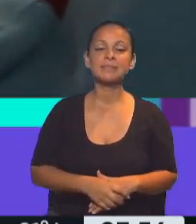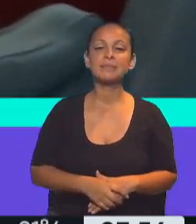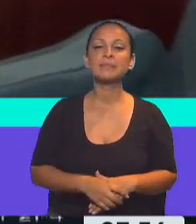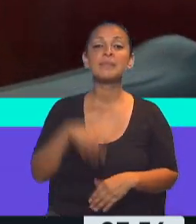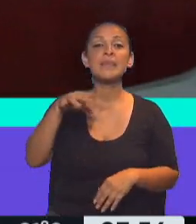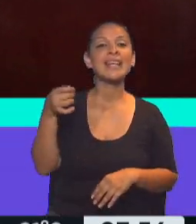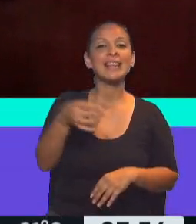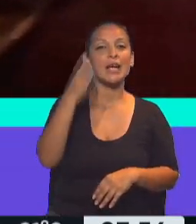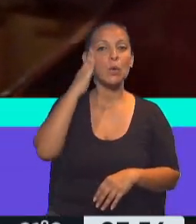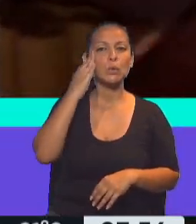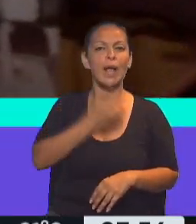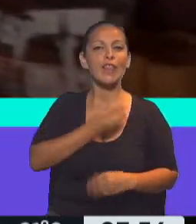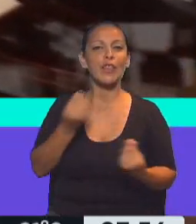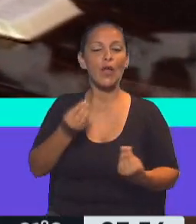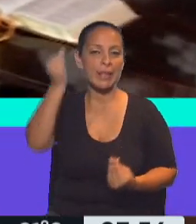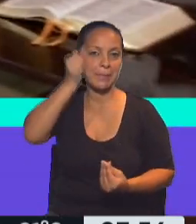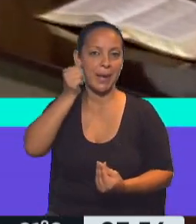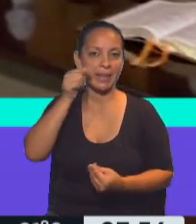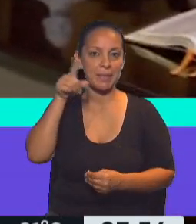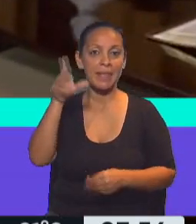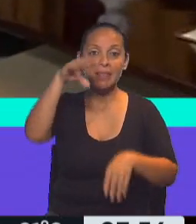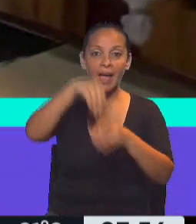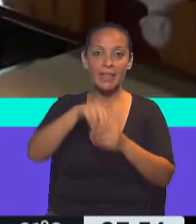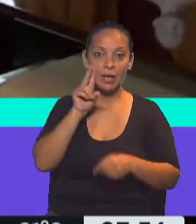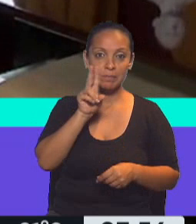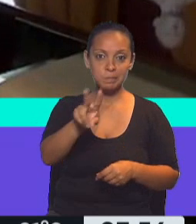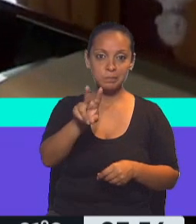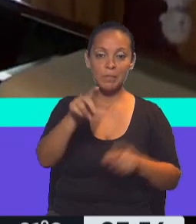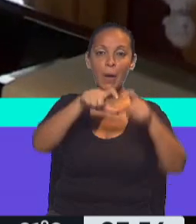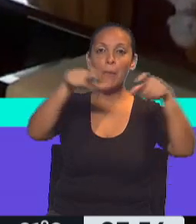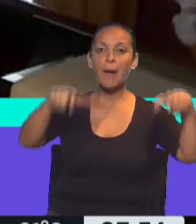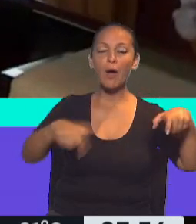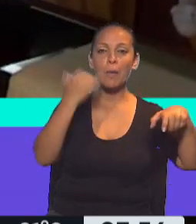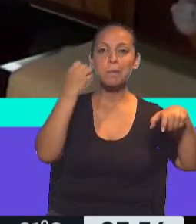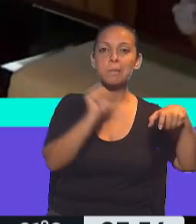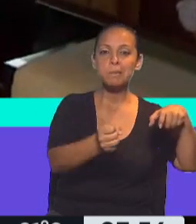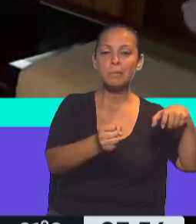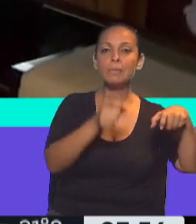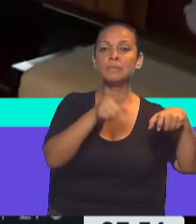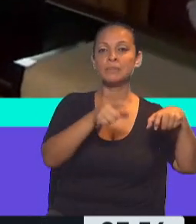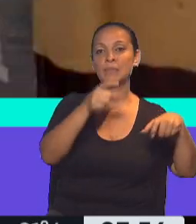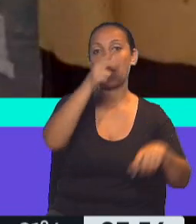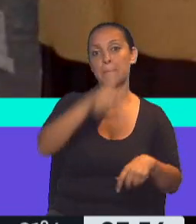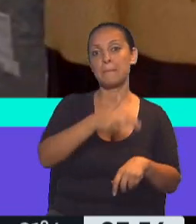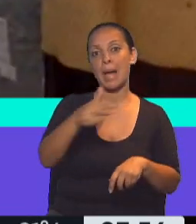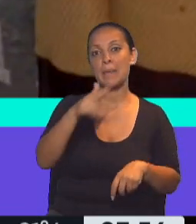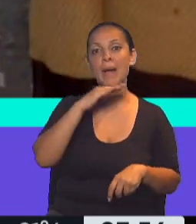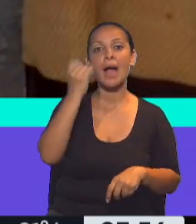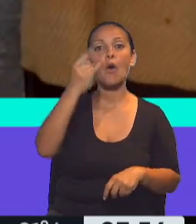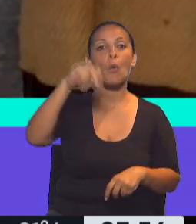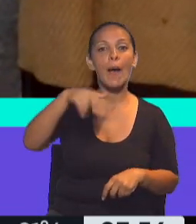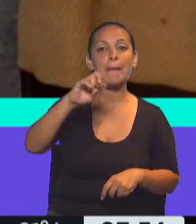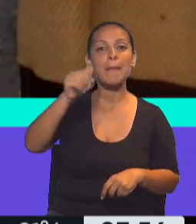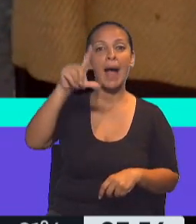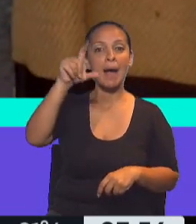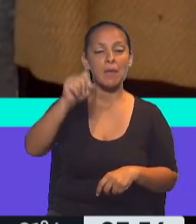Mar del Plata. En su interior se puede apreciar el vagón donde viajaron, entre otros, el Papa Juan Pablo II fue a